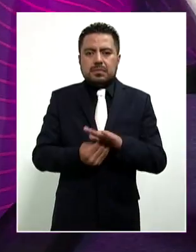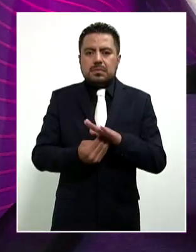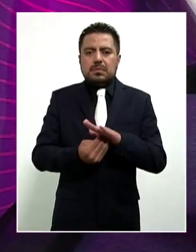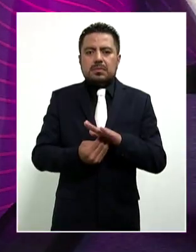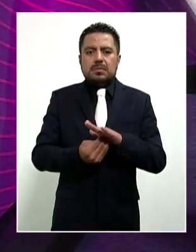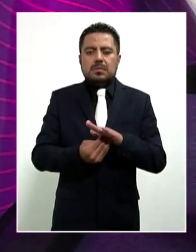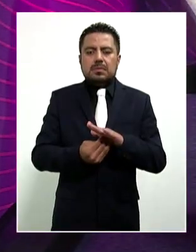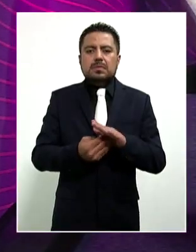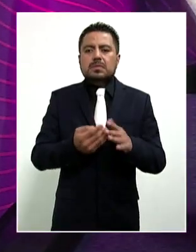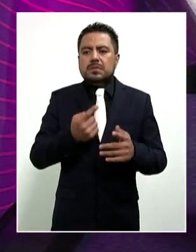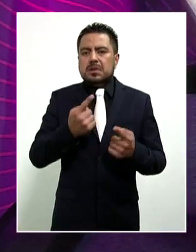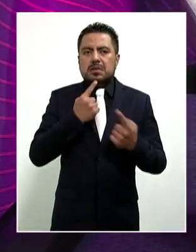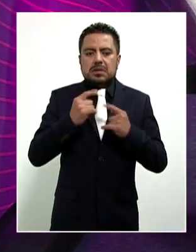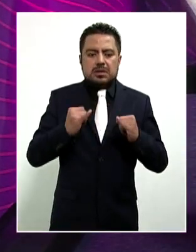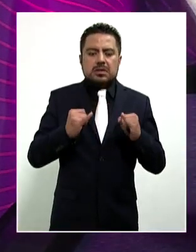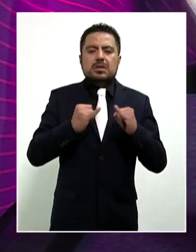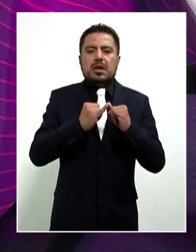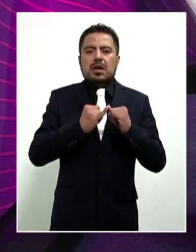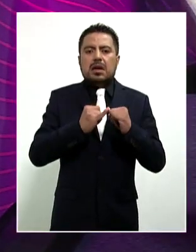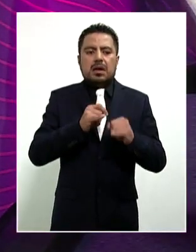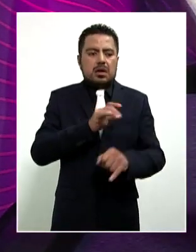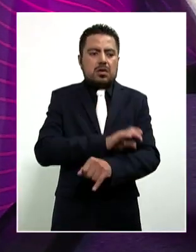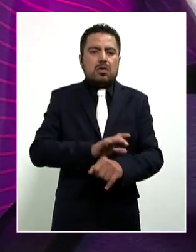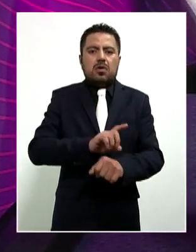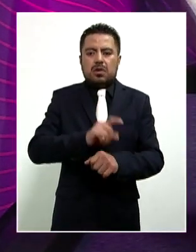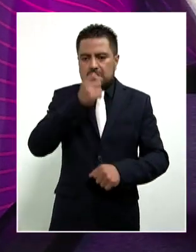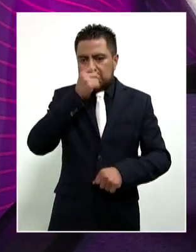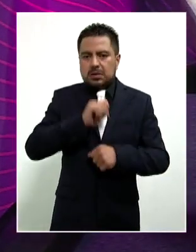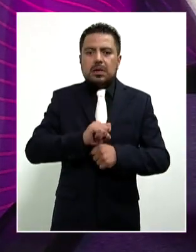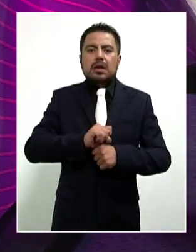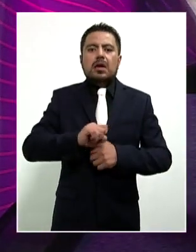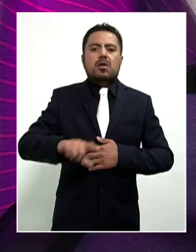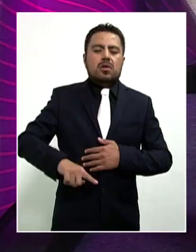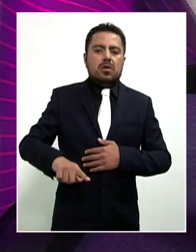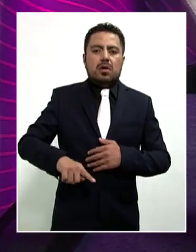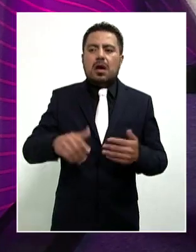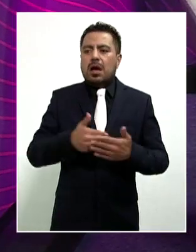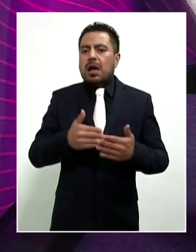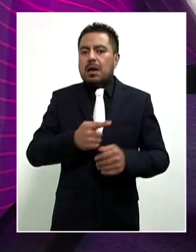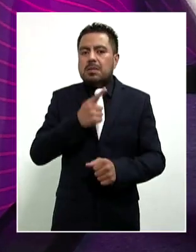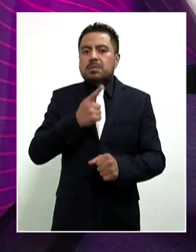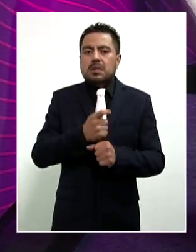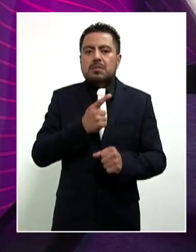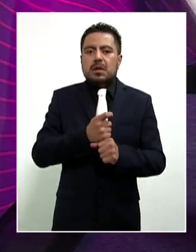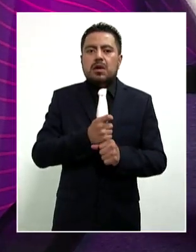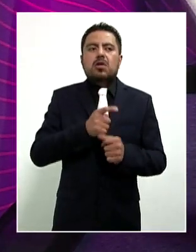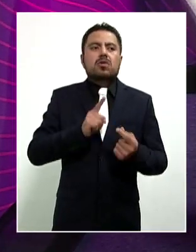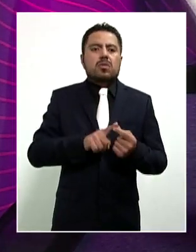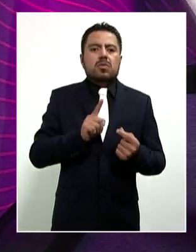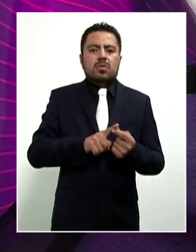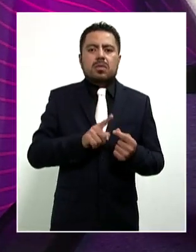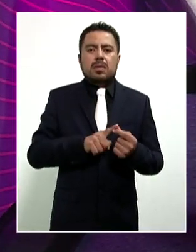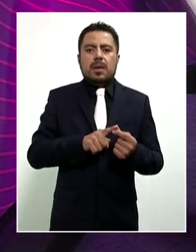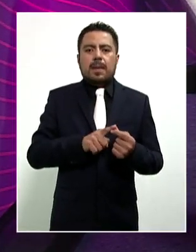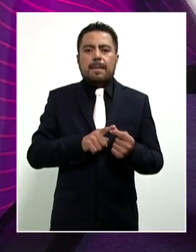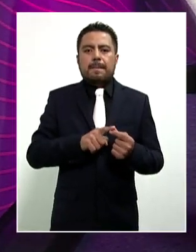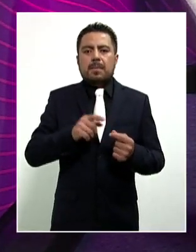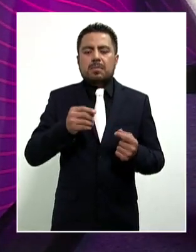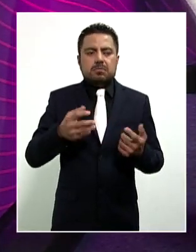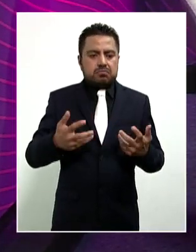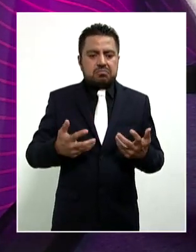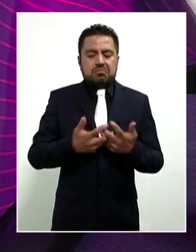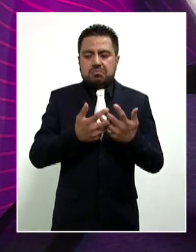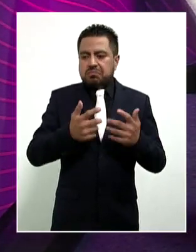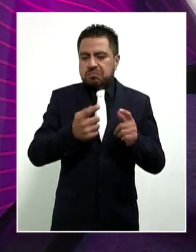de interinstitucional presidida por el subsecretario de Gobernación. Tuvimos una primera en donde concurren,